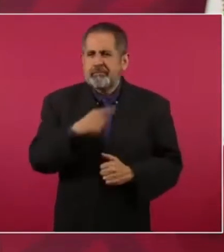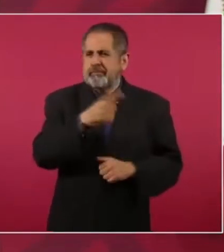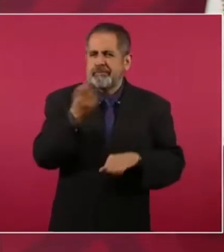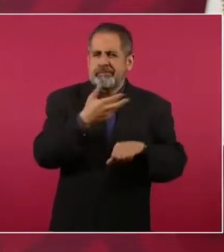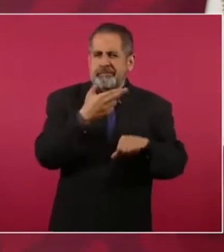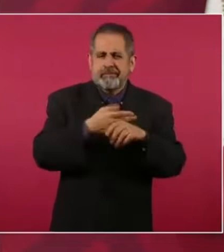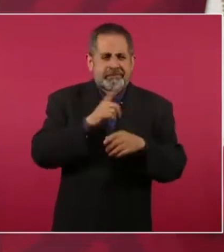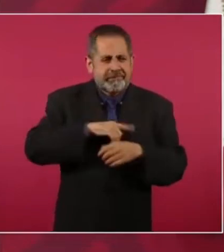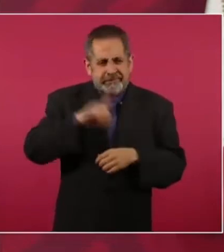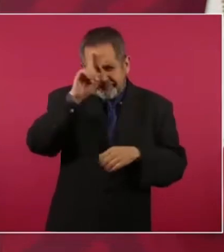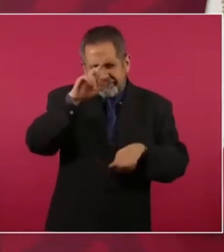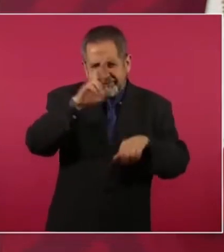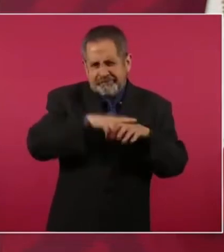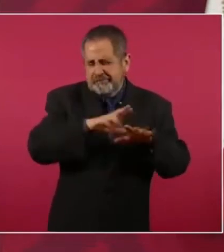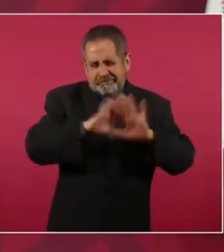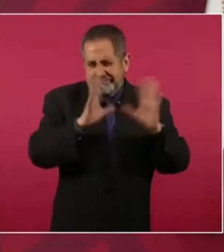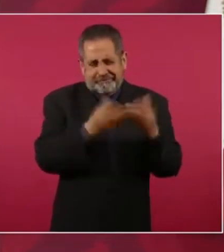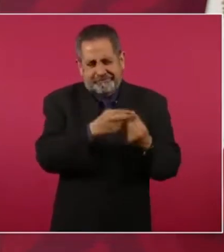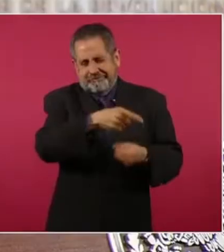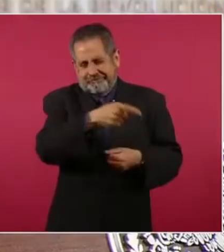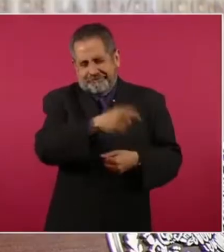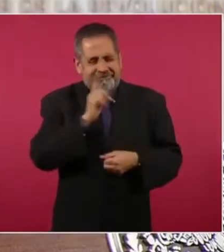secretaria, asesora, todo, ¿no?